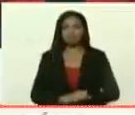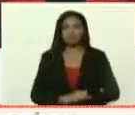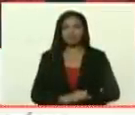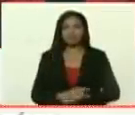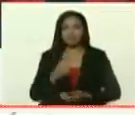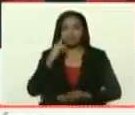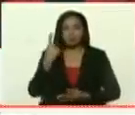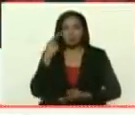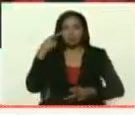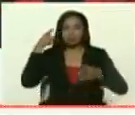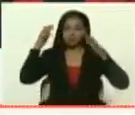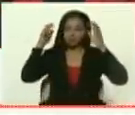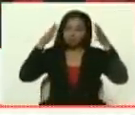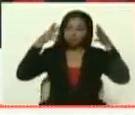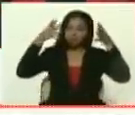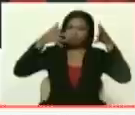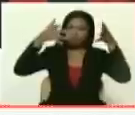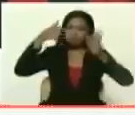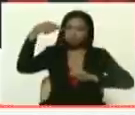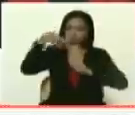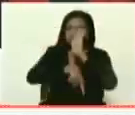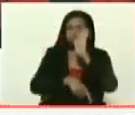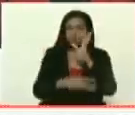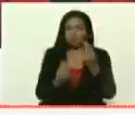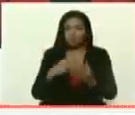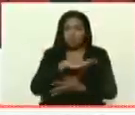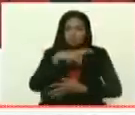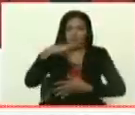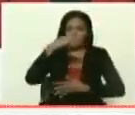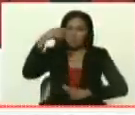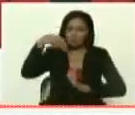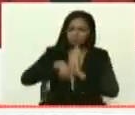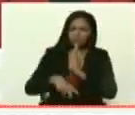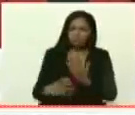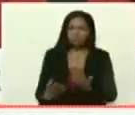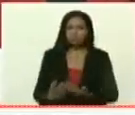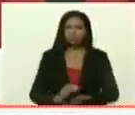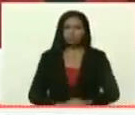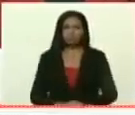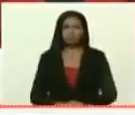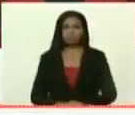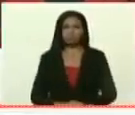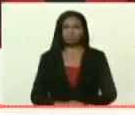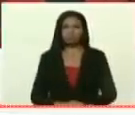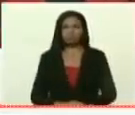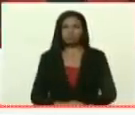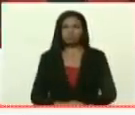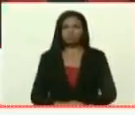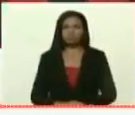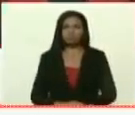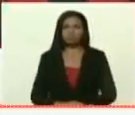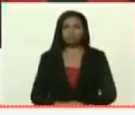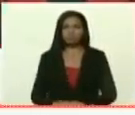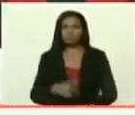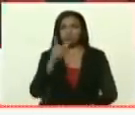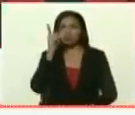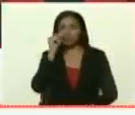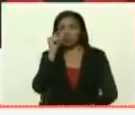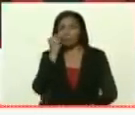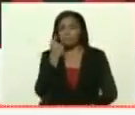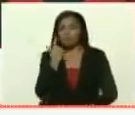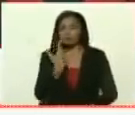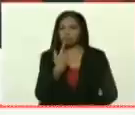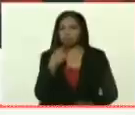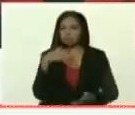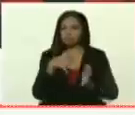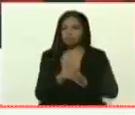aleccionador, muy profundo, muy del alma, con este hombre que